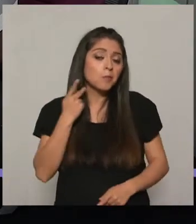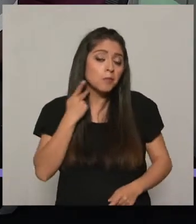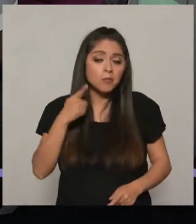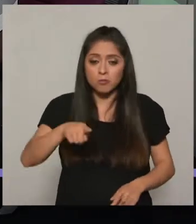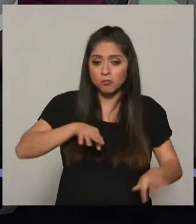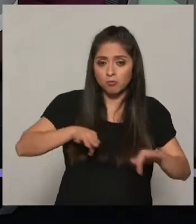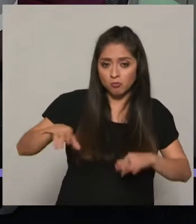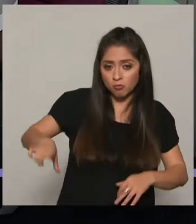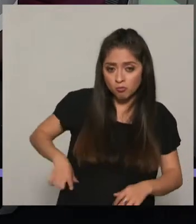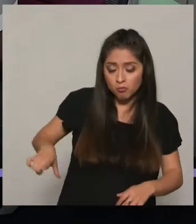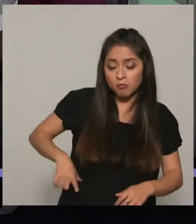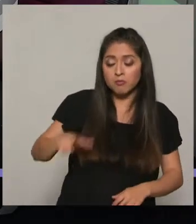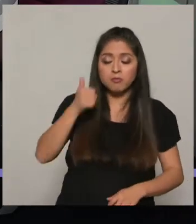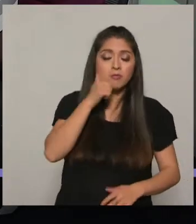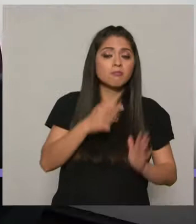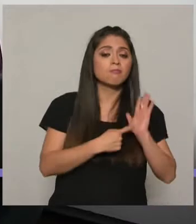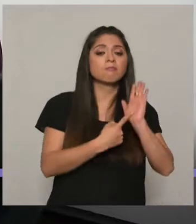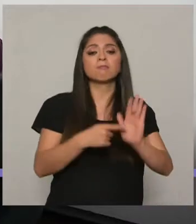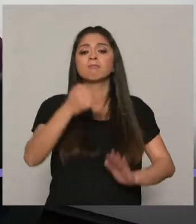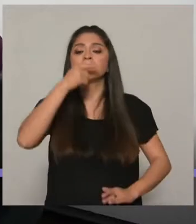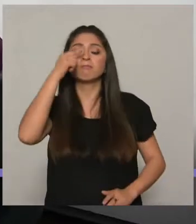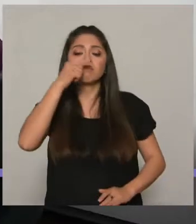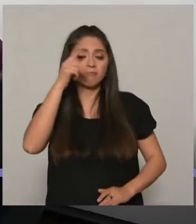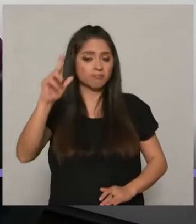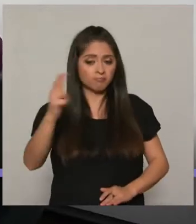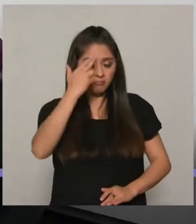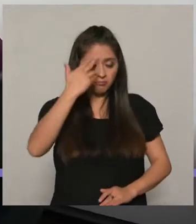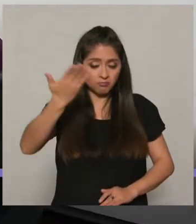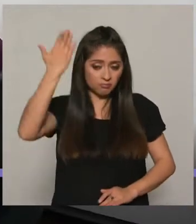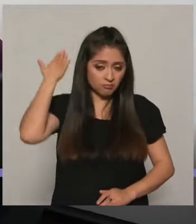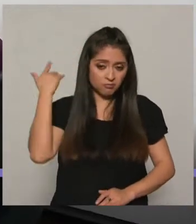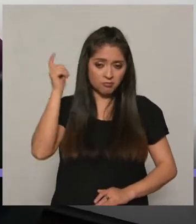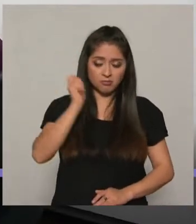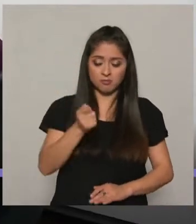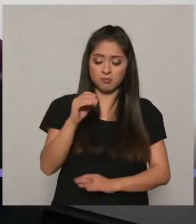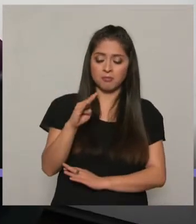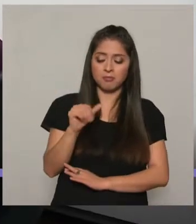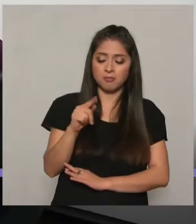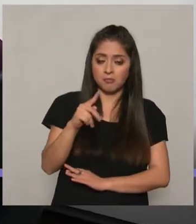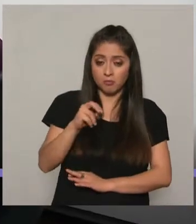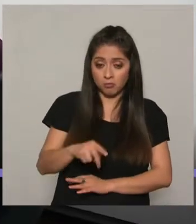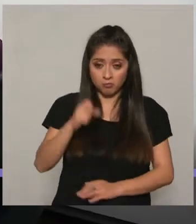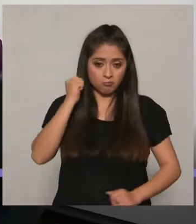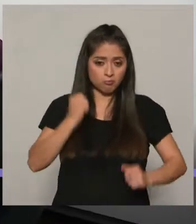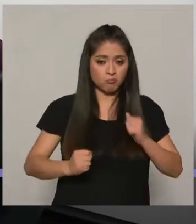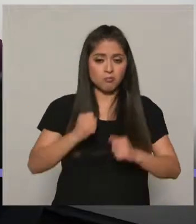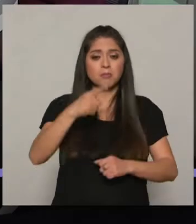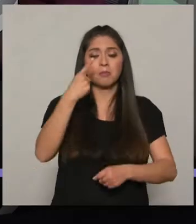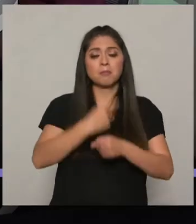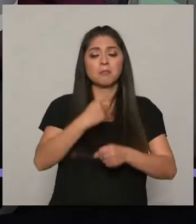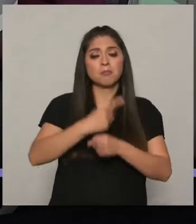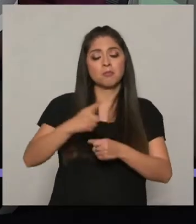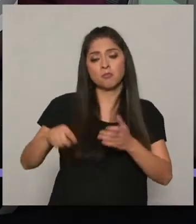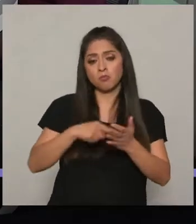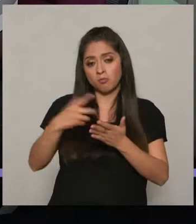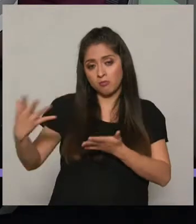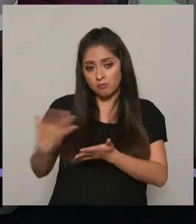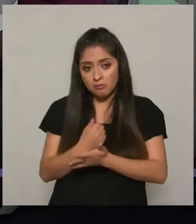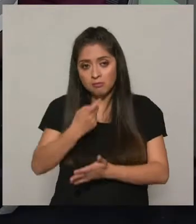se acostumbraban a presumir. Ya recordaremos a uno que hasta en un maratón se fue y llegó en los primeros lugares, y resulta